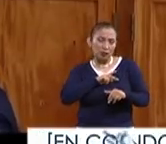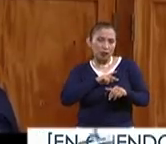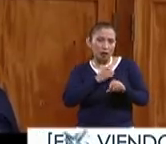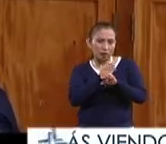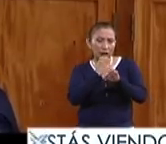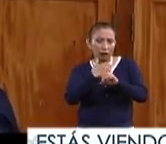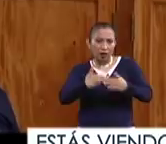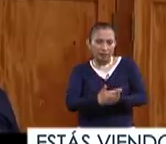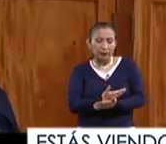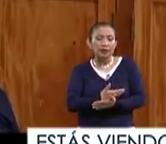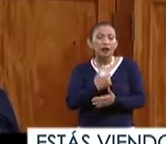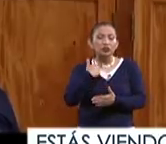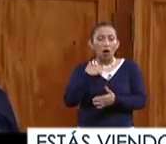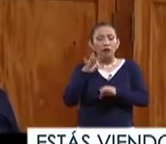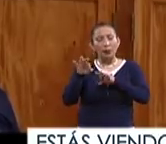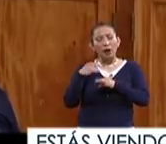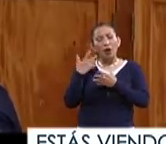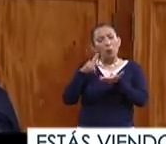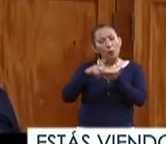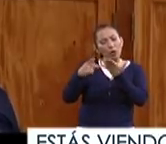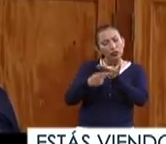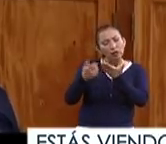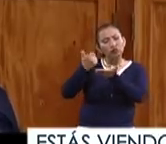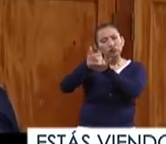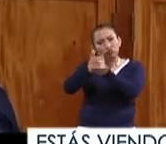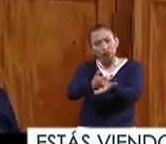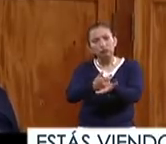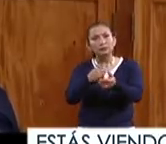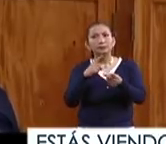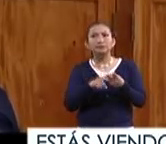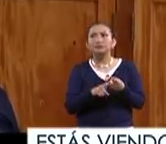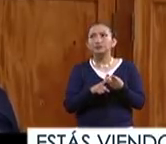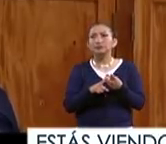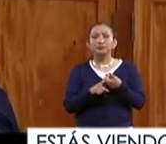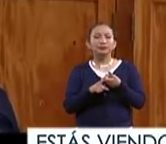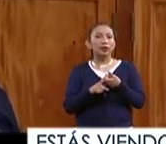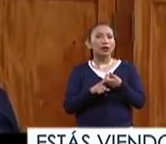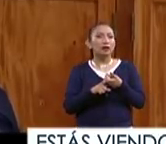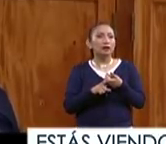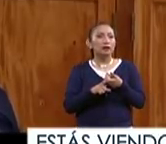estado, trabajé haciendo algunos proyectos. En